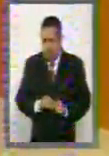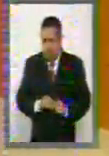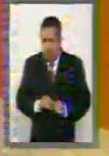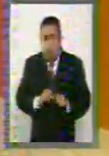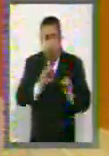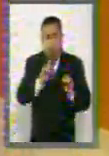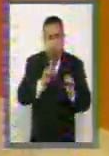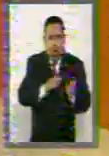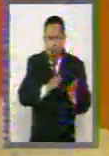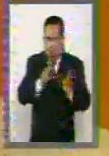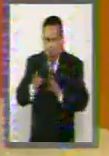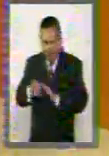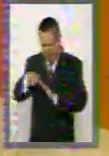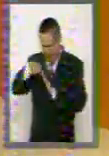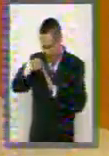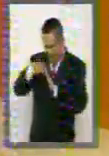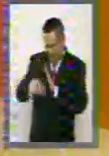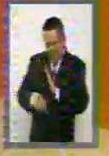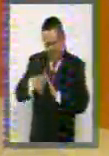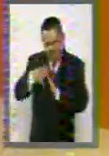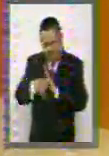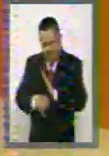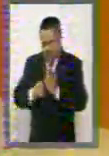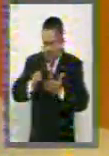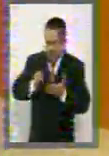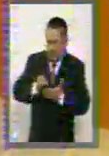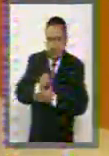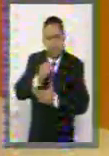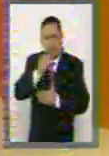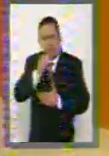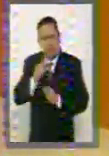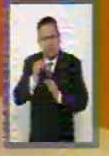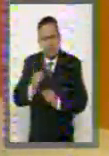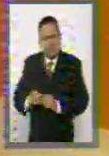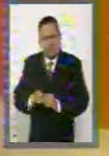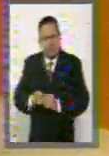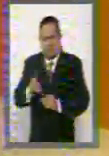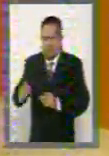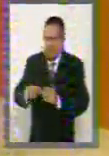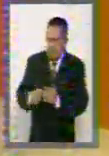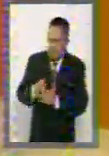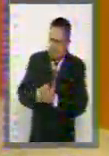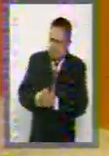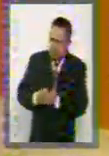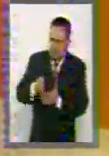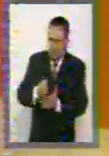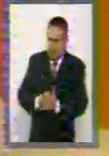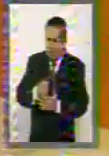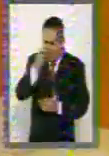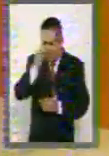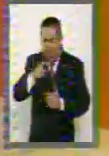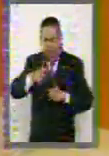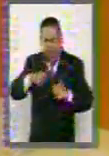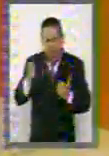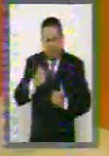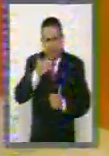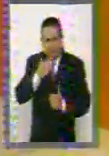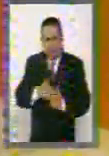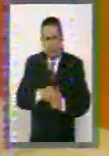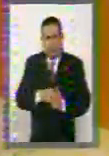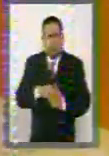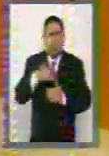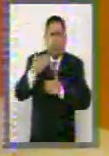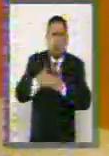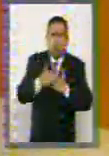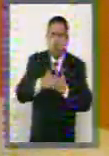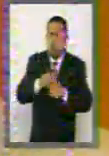O nos vamos a fondo en las decisiones y presionamos a la integración de una